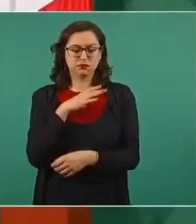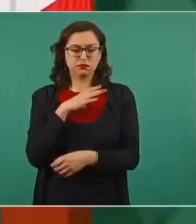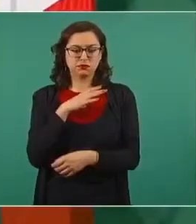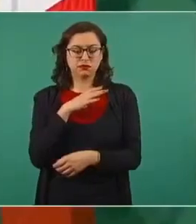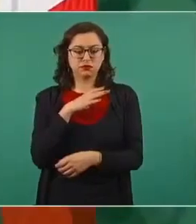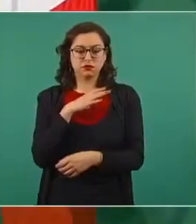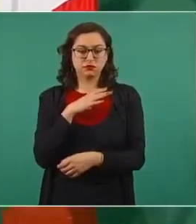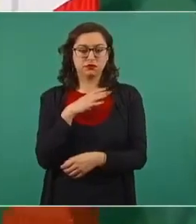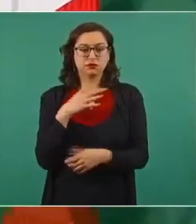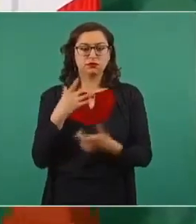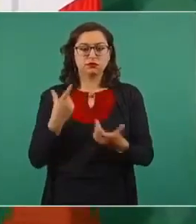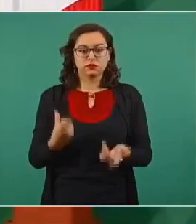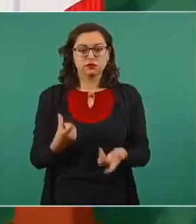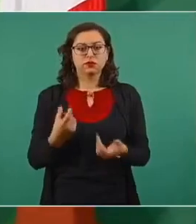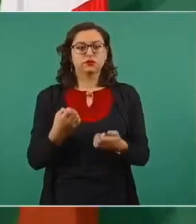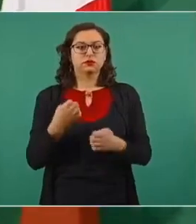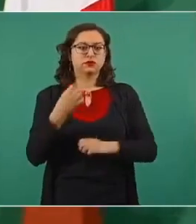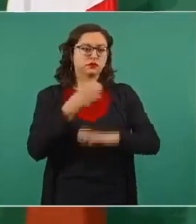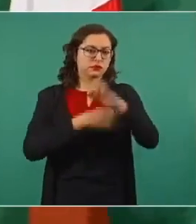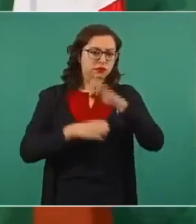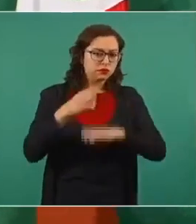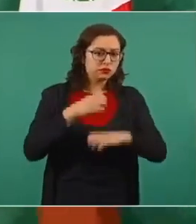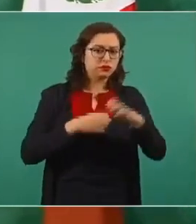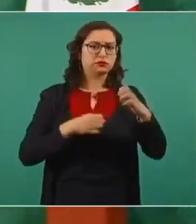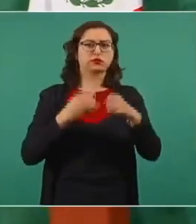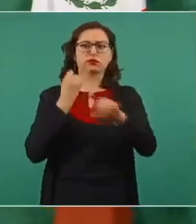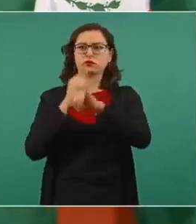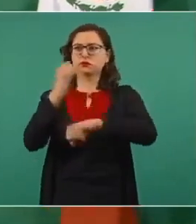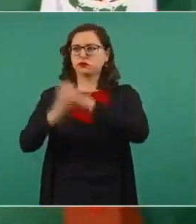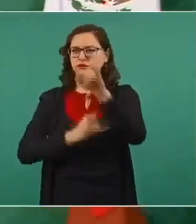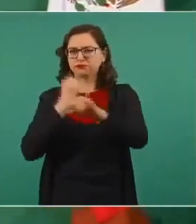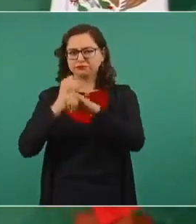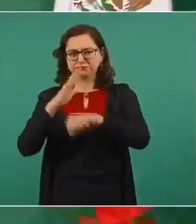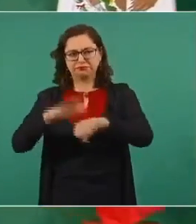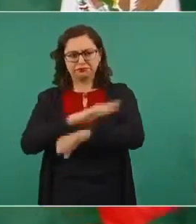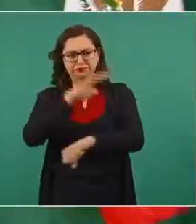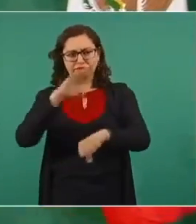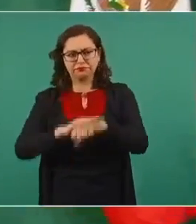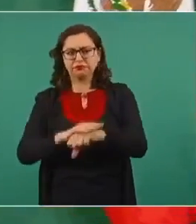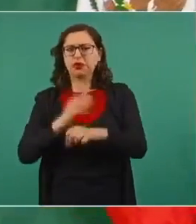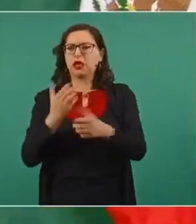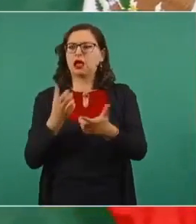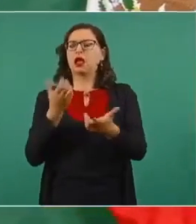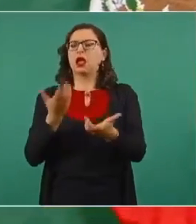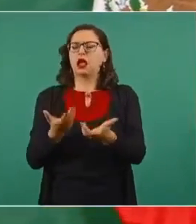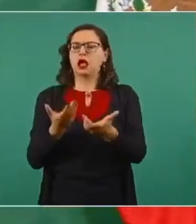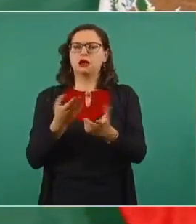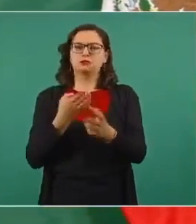hasta las calificadoras, los bancos